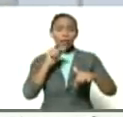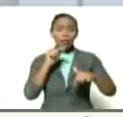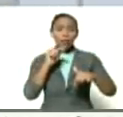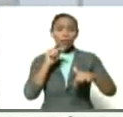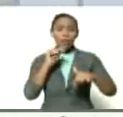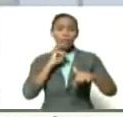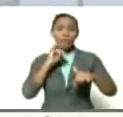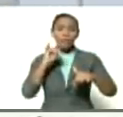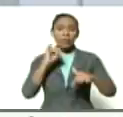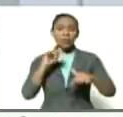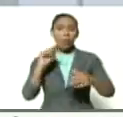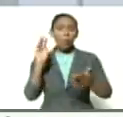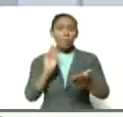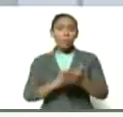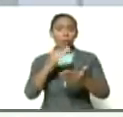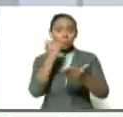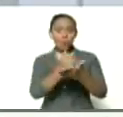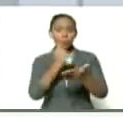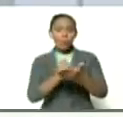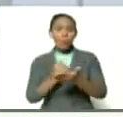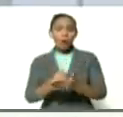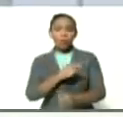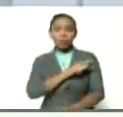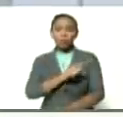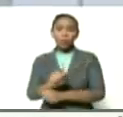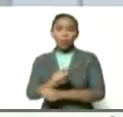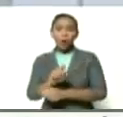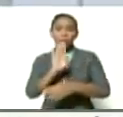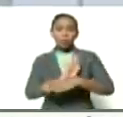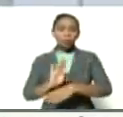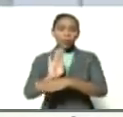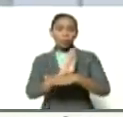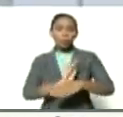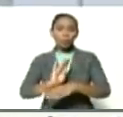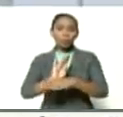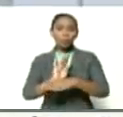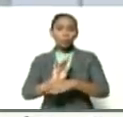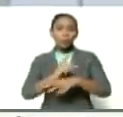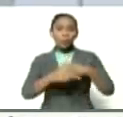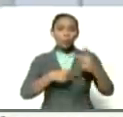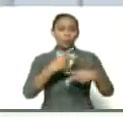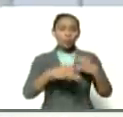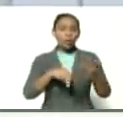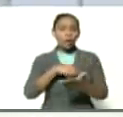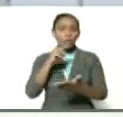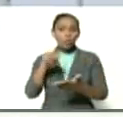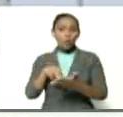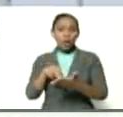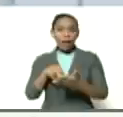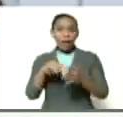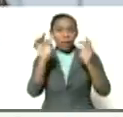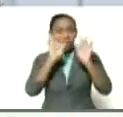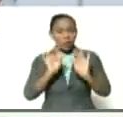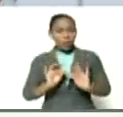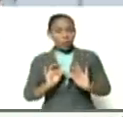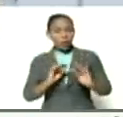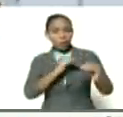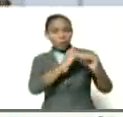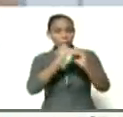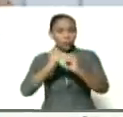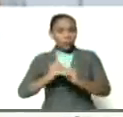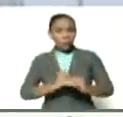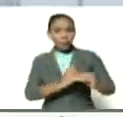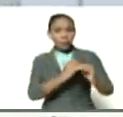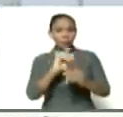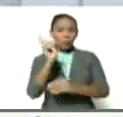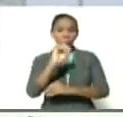decreto que va dirigido a proteger a la producción nacional en condiciones iguales y